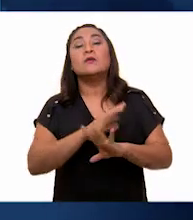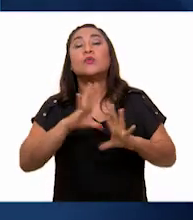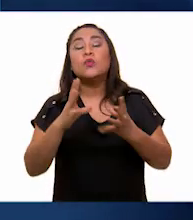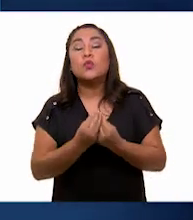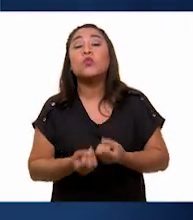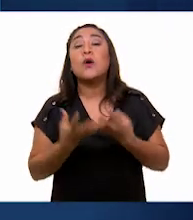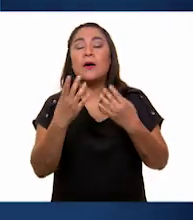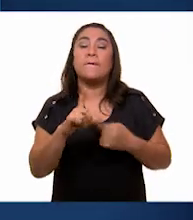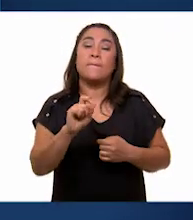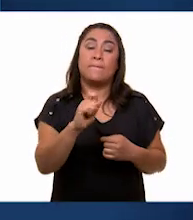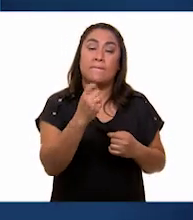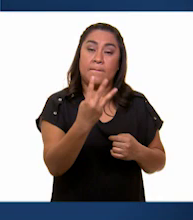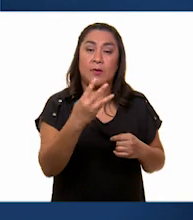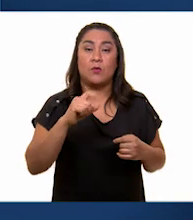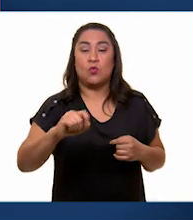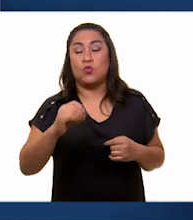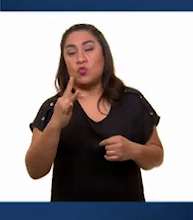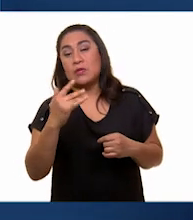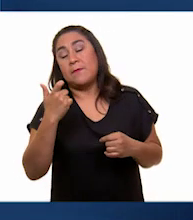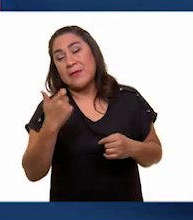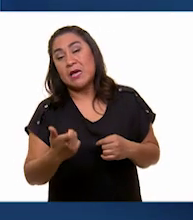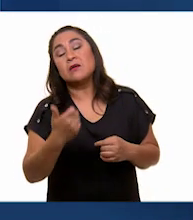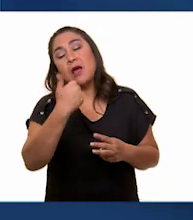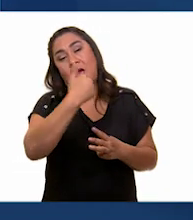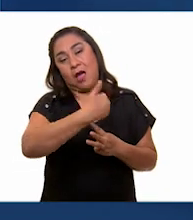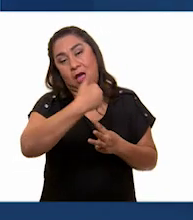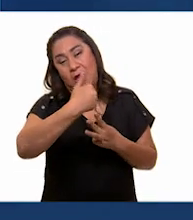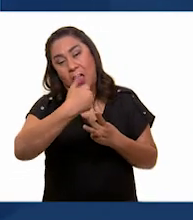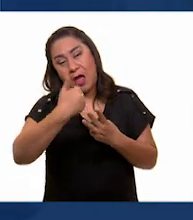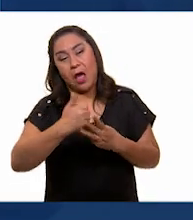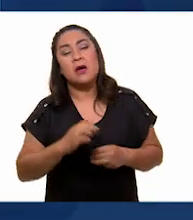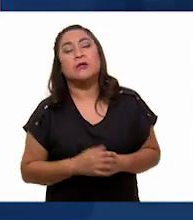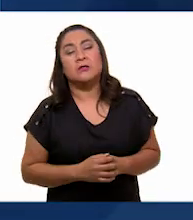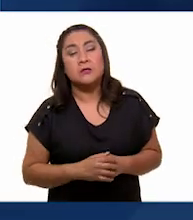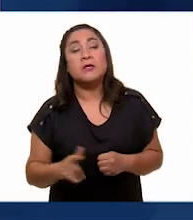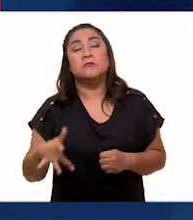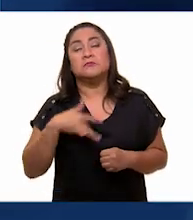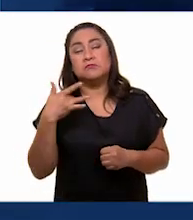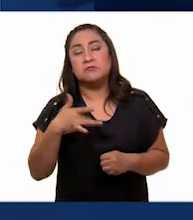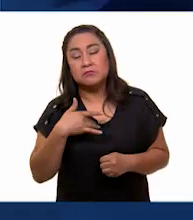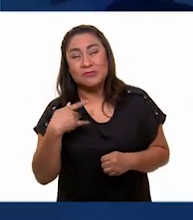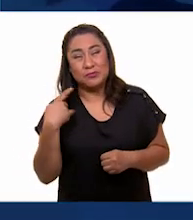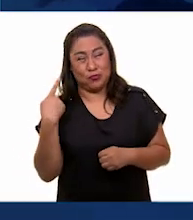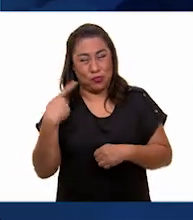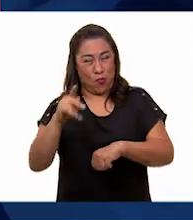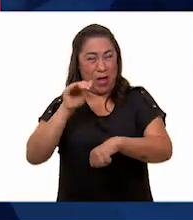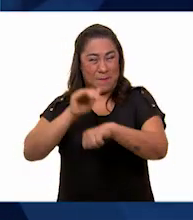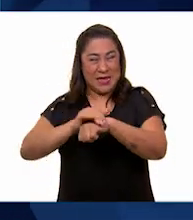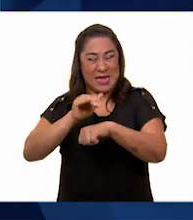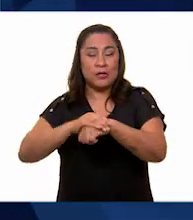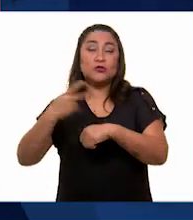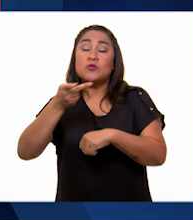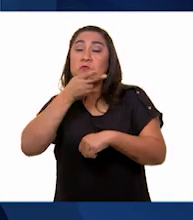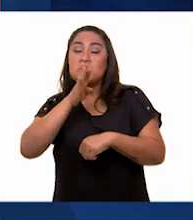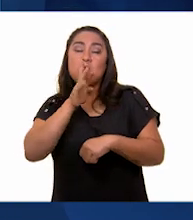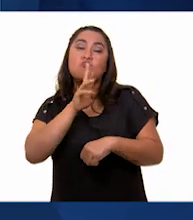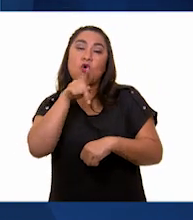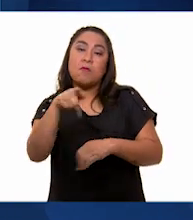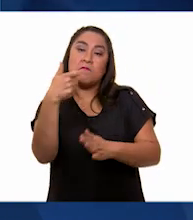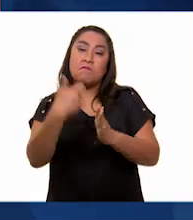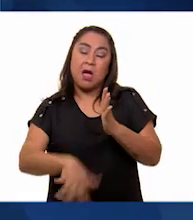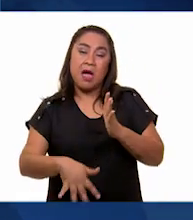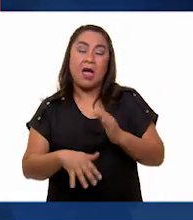a... 23.50 pesos cada una. Entonces, con los papás de tu amigo Axel nos conviene el precio.